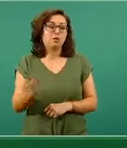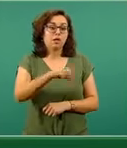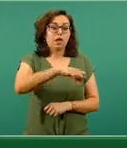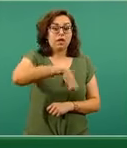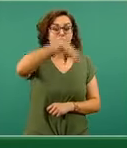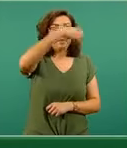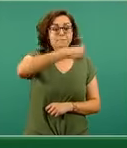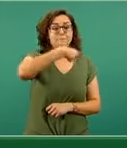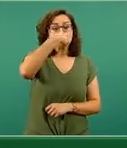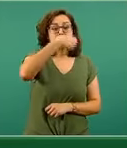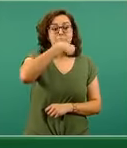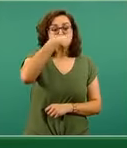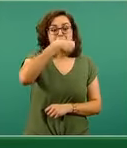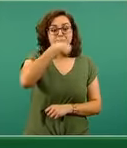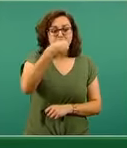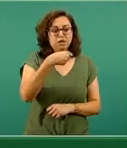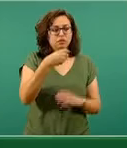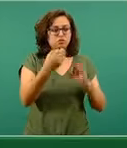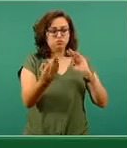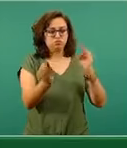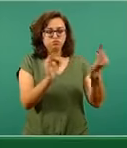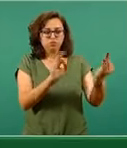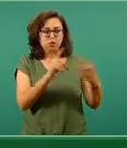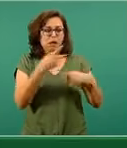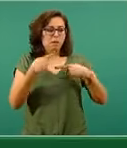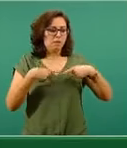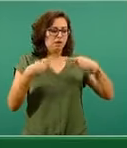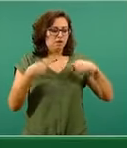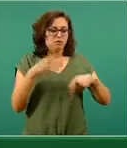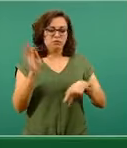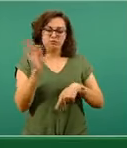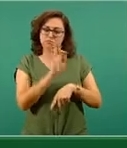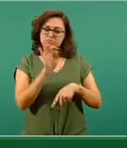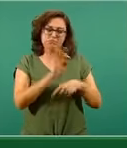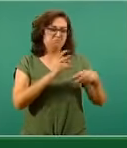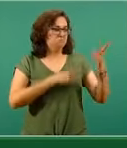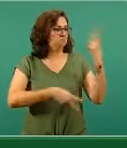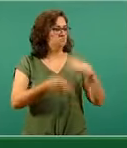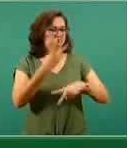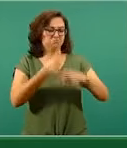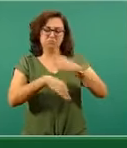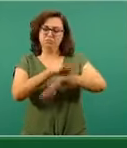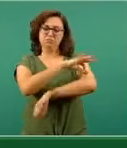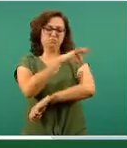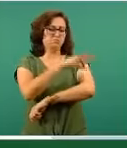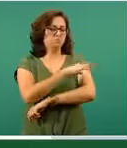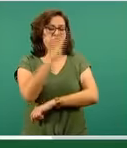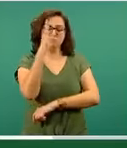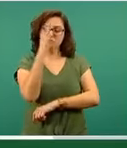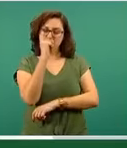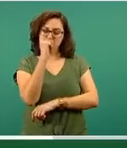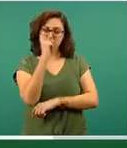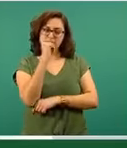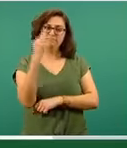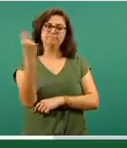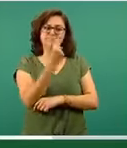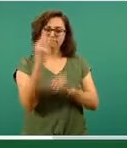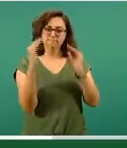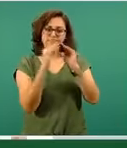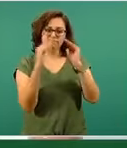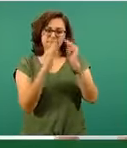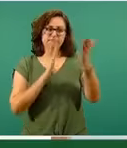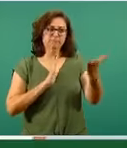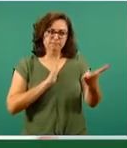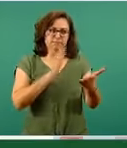de entender dónde podía haber personas que requirieran una vacuna a domicilio que se